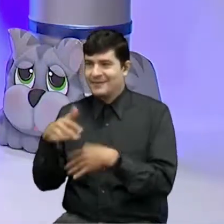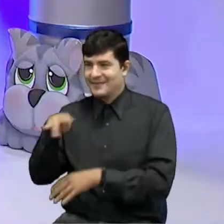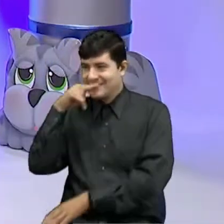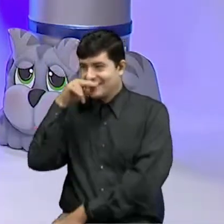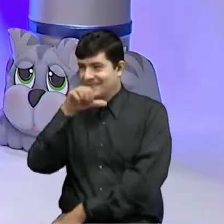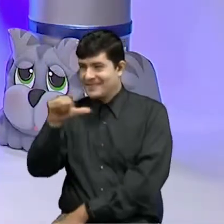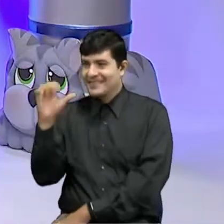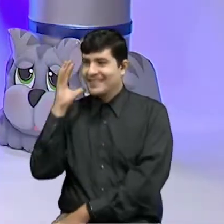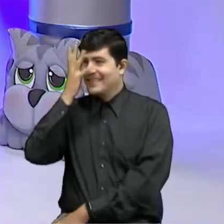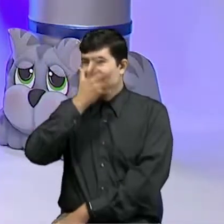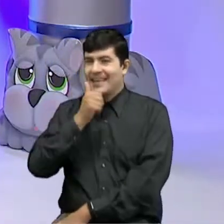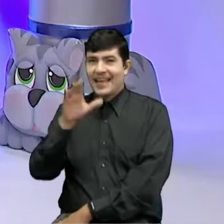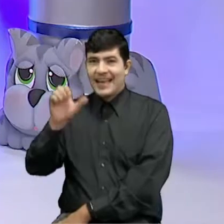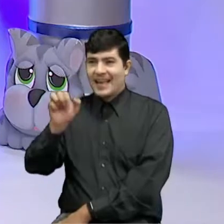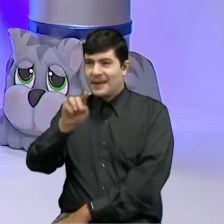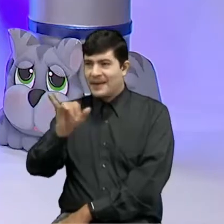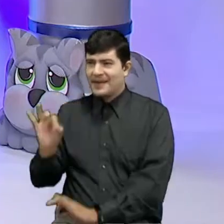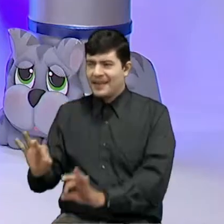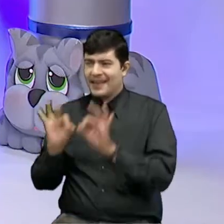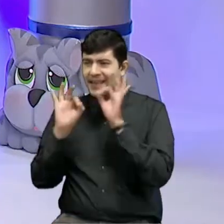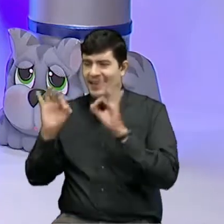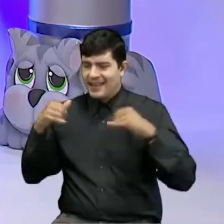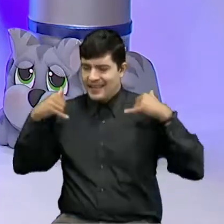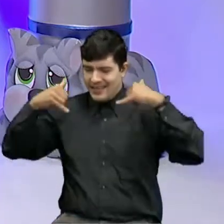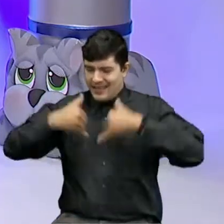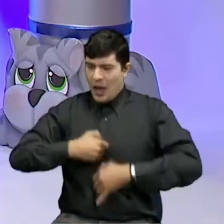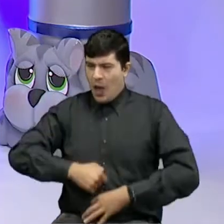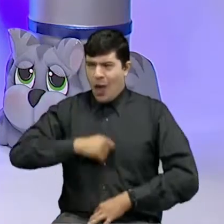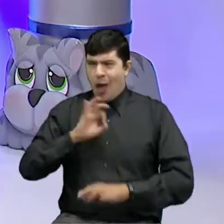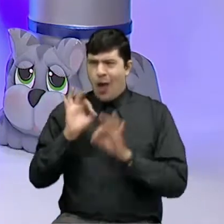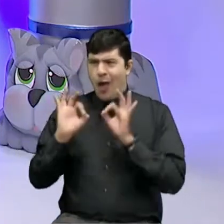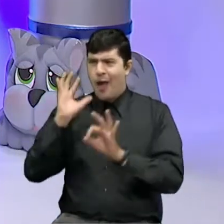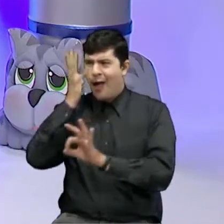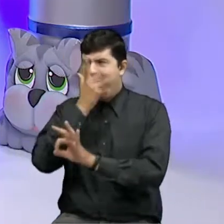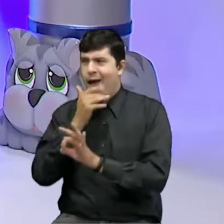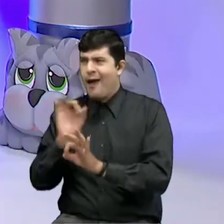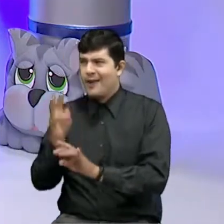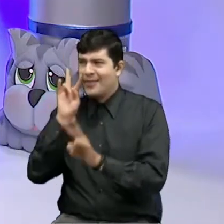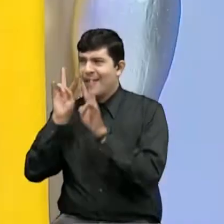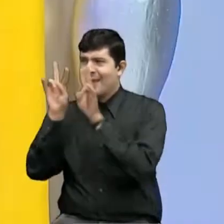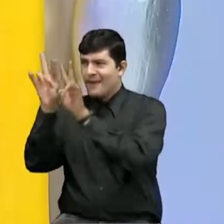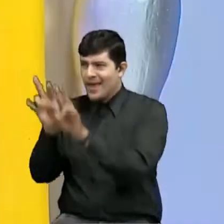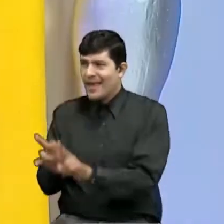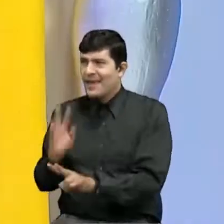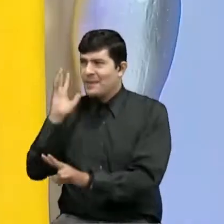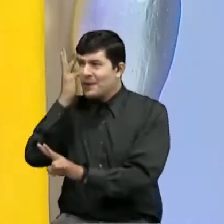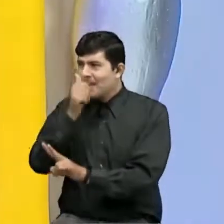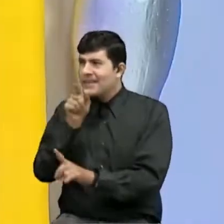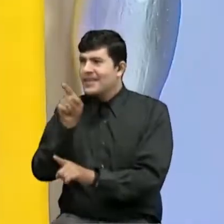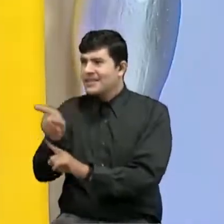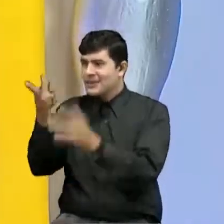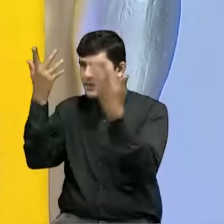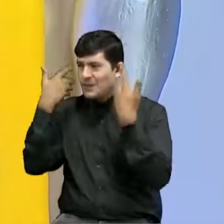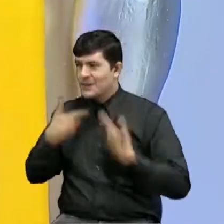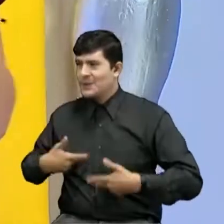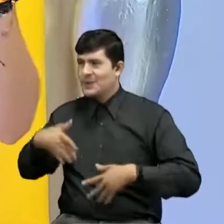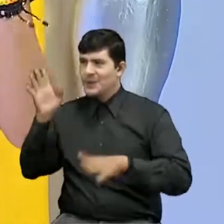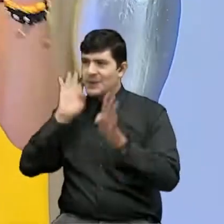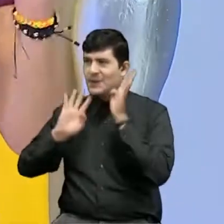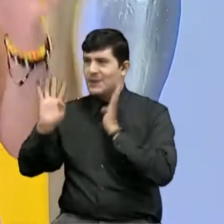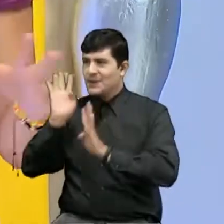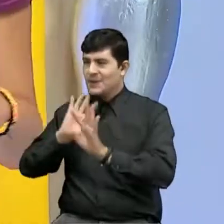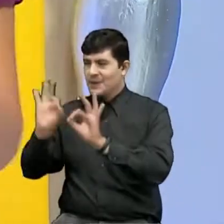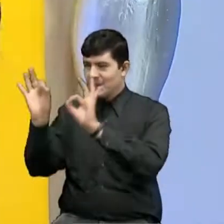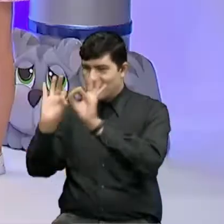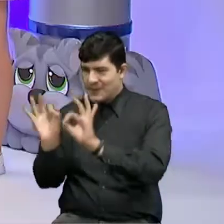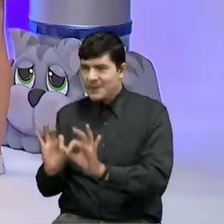hermosa, Cami! Me encanta tu saco, está divino, mi cielo. Te ves muy, muy linda con ese uniforme y ese peinadito. Me encanta ver a